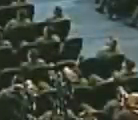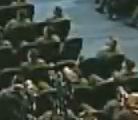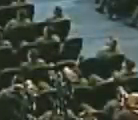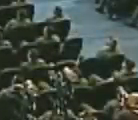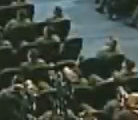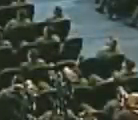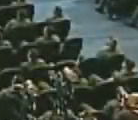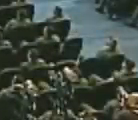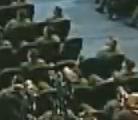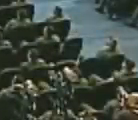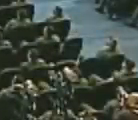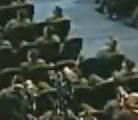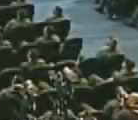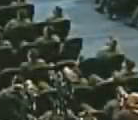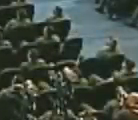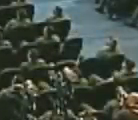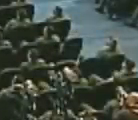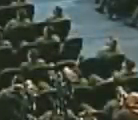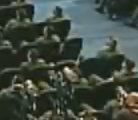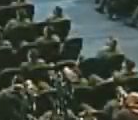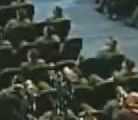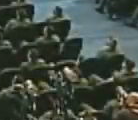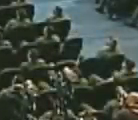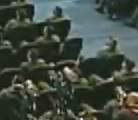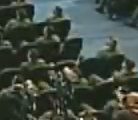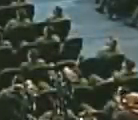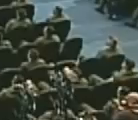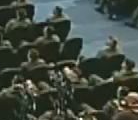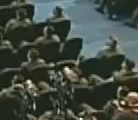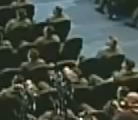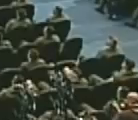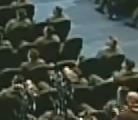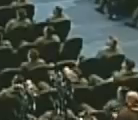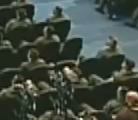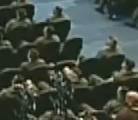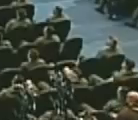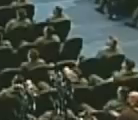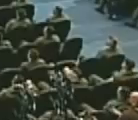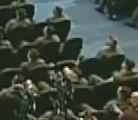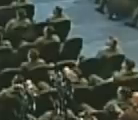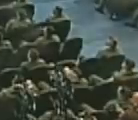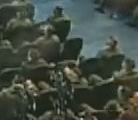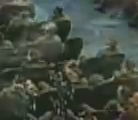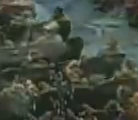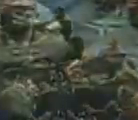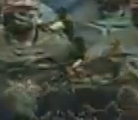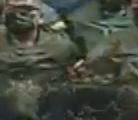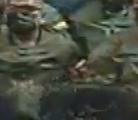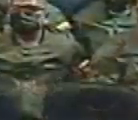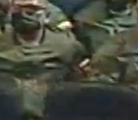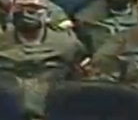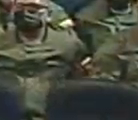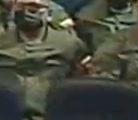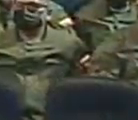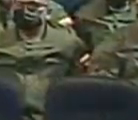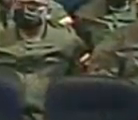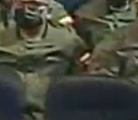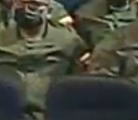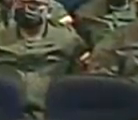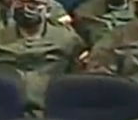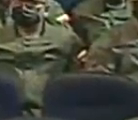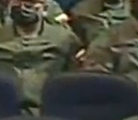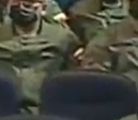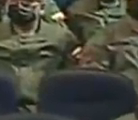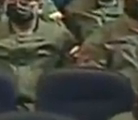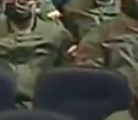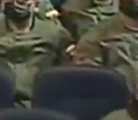con los 560 jefes y jefas de las unidades tácticas militares de